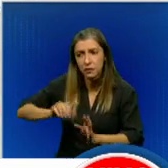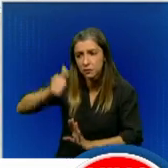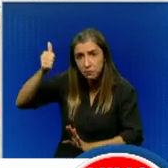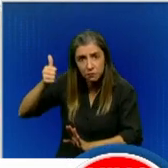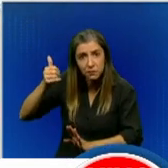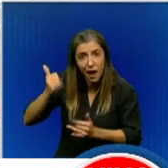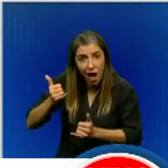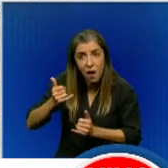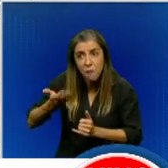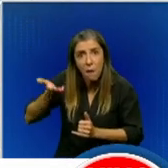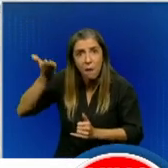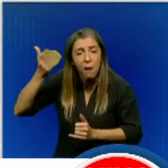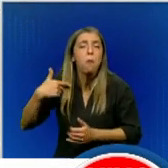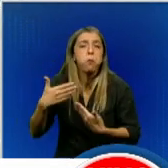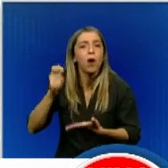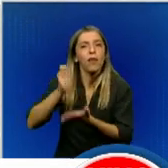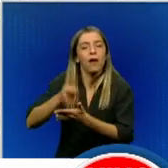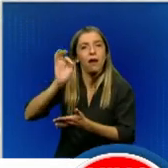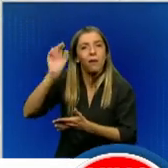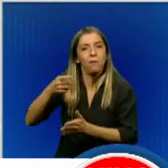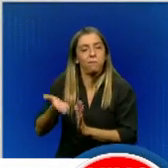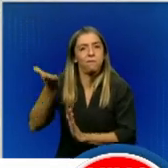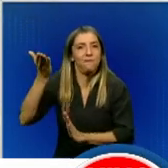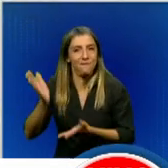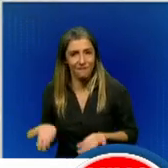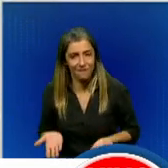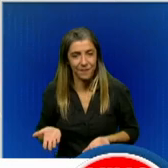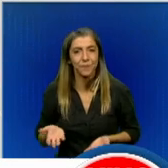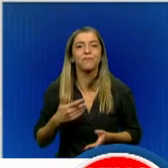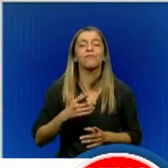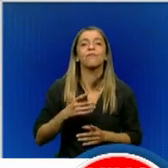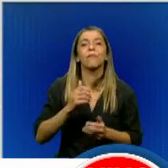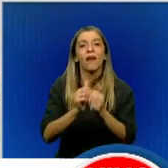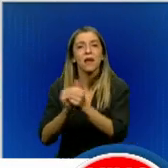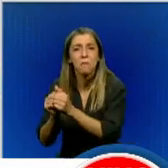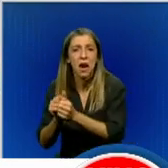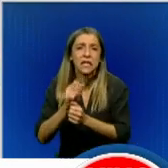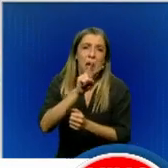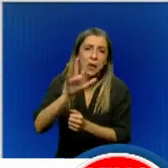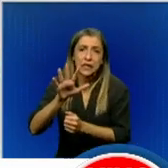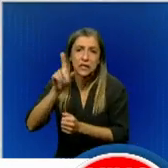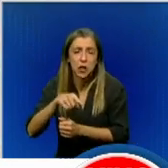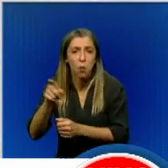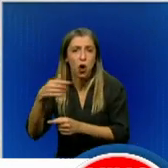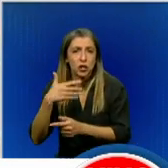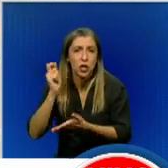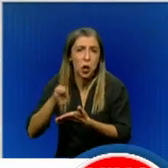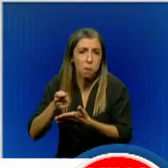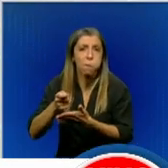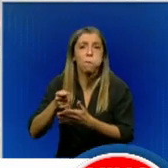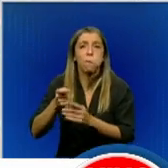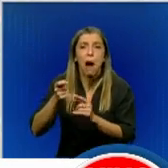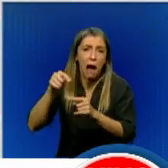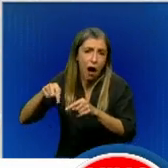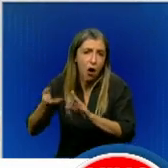o pagan menos el 95% de las empresas pagarán una alícuota menor y su